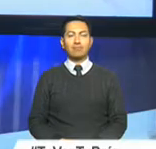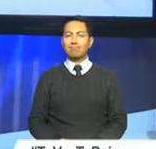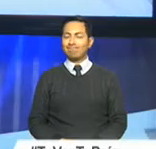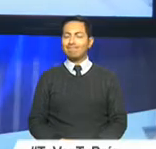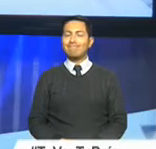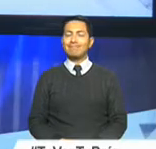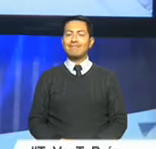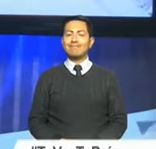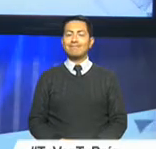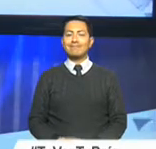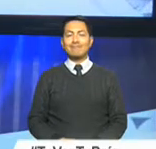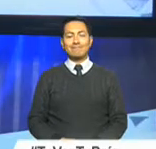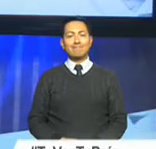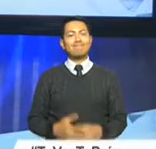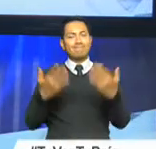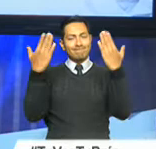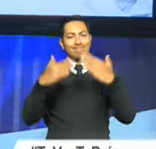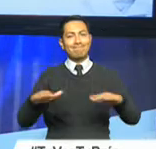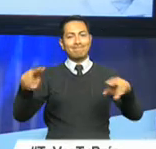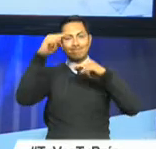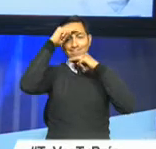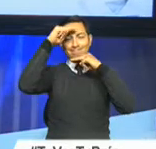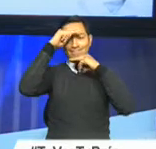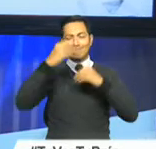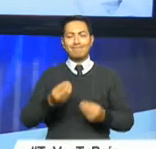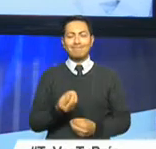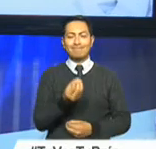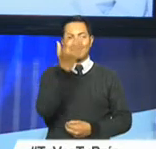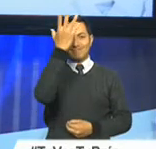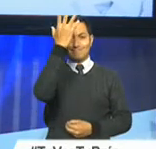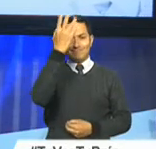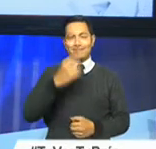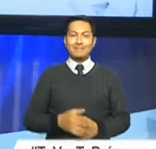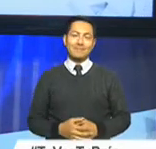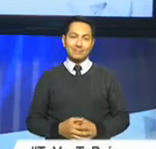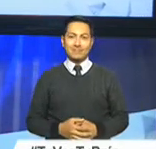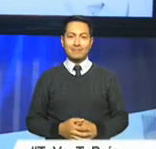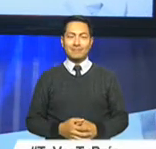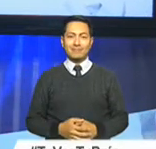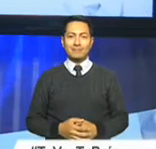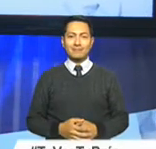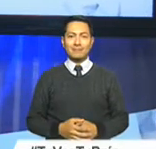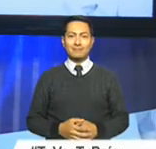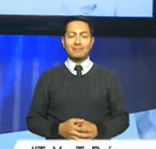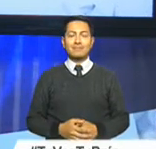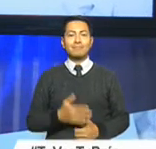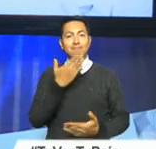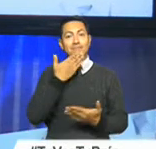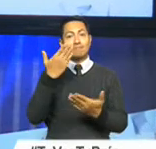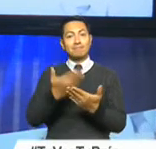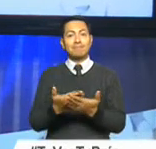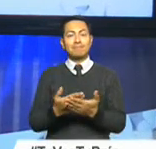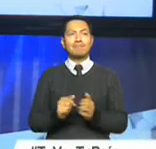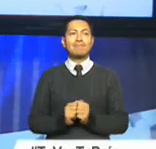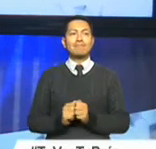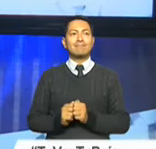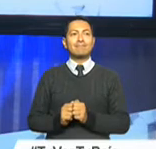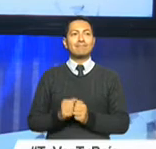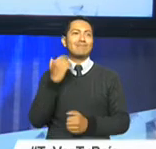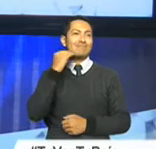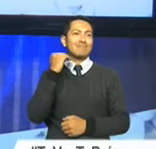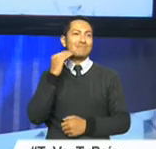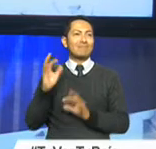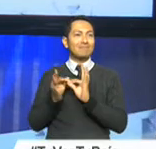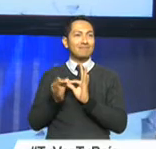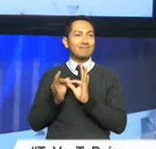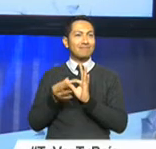Amigos, amigas televidentes, de esta manera llegamos a la parte final de la primera emisión de su noticiero ciudadano. Agradecemos a nuestro compañero Esteban Arias, quien